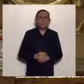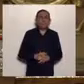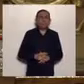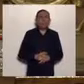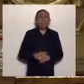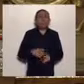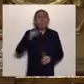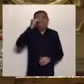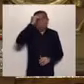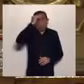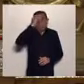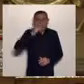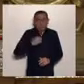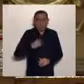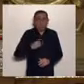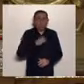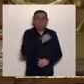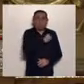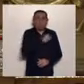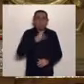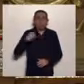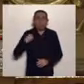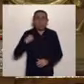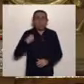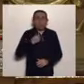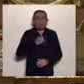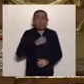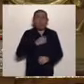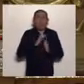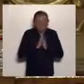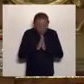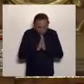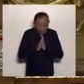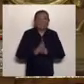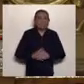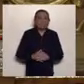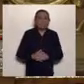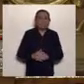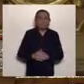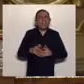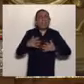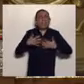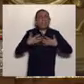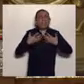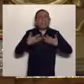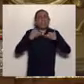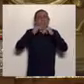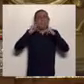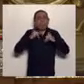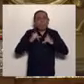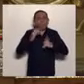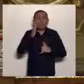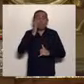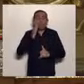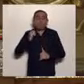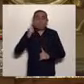En el nombre del Padre, del Hijo y del Espíritu Santo, que el gozo y la paz de nuestro